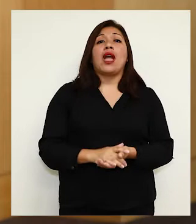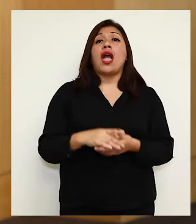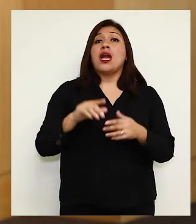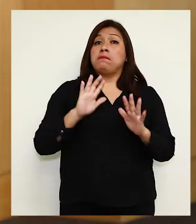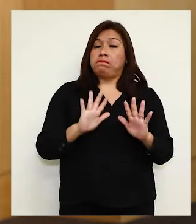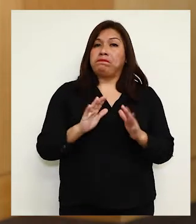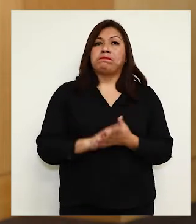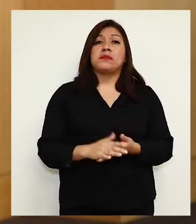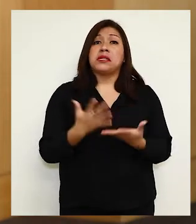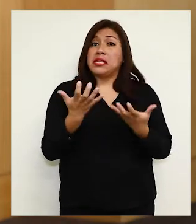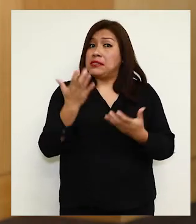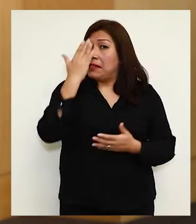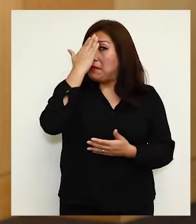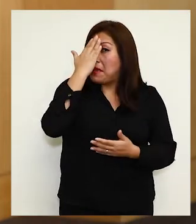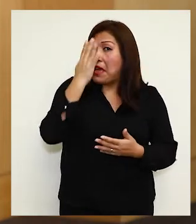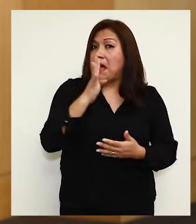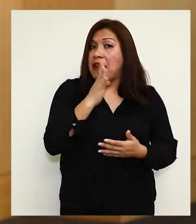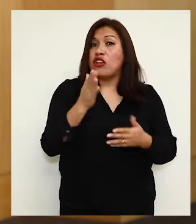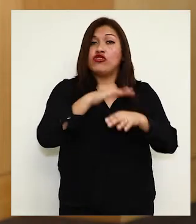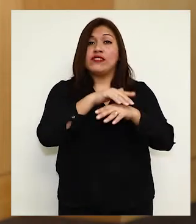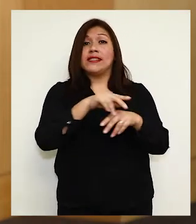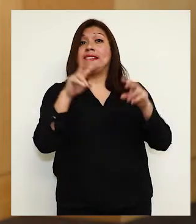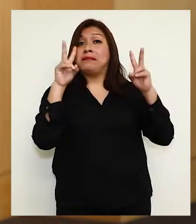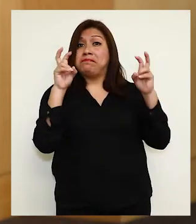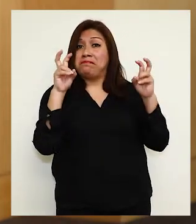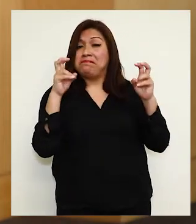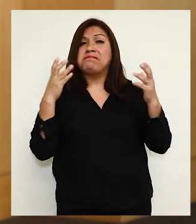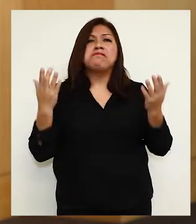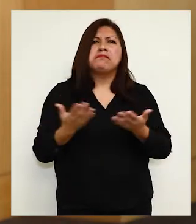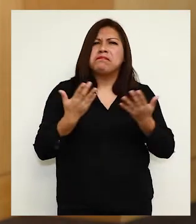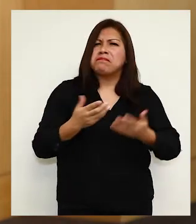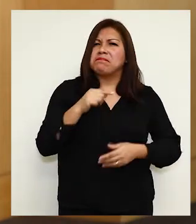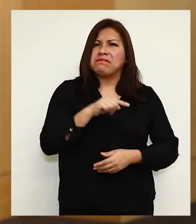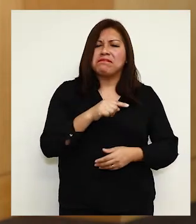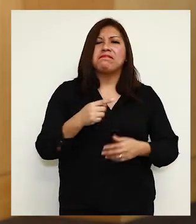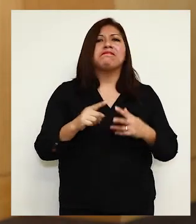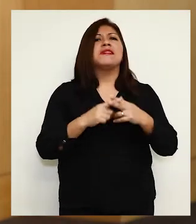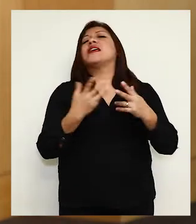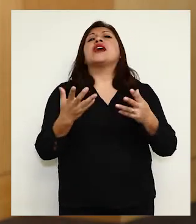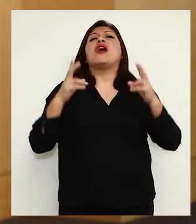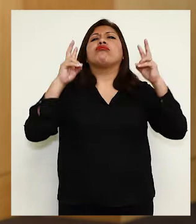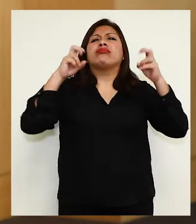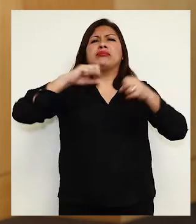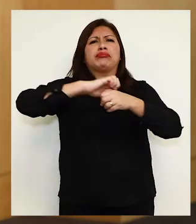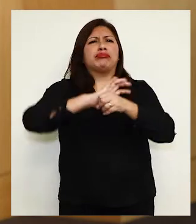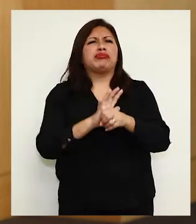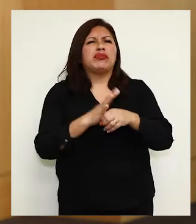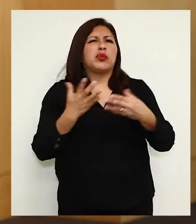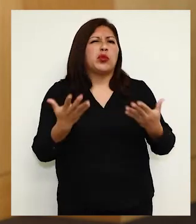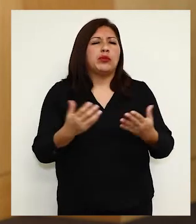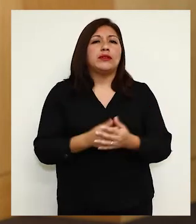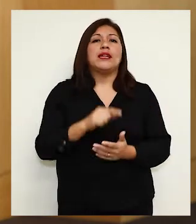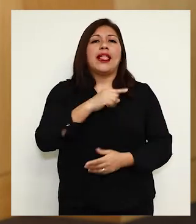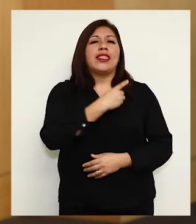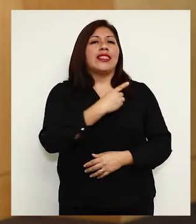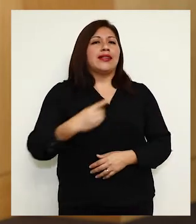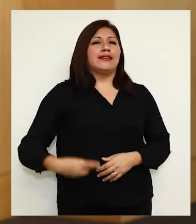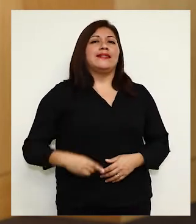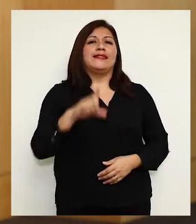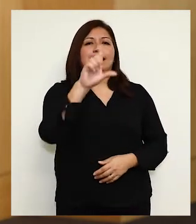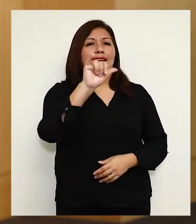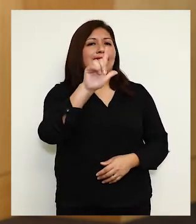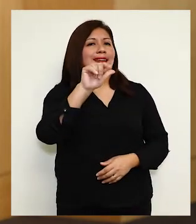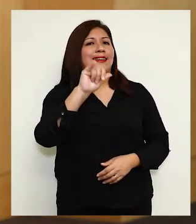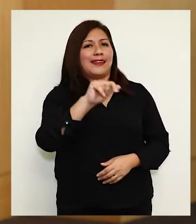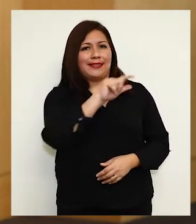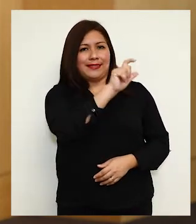eso, para poder hablar un poco más del instituto y poder saber hasta dónde ha llegado en este tema de la pandemia, estamos con la